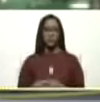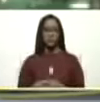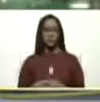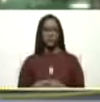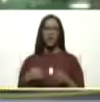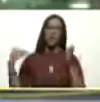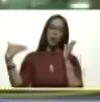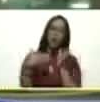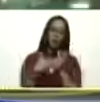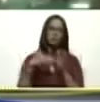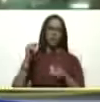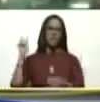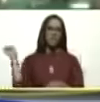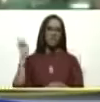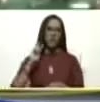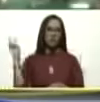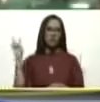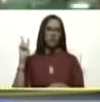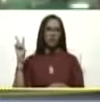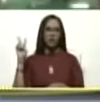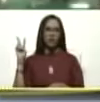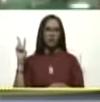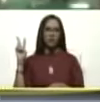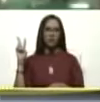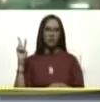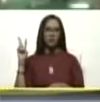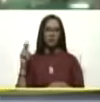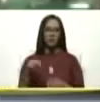contra Venezuela